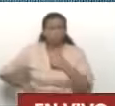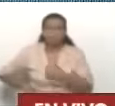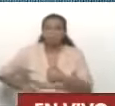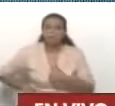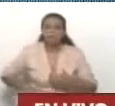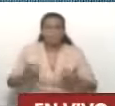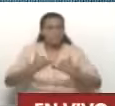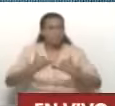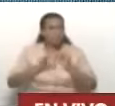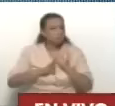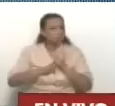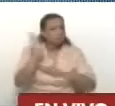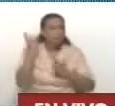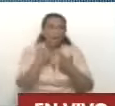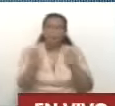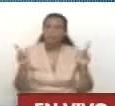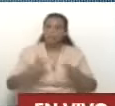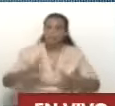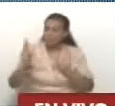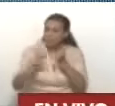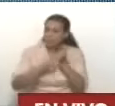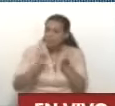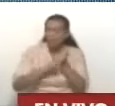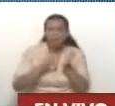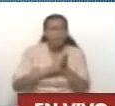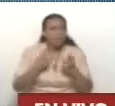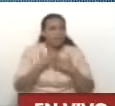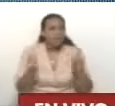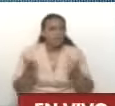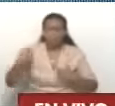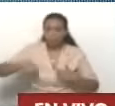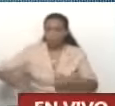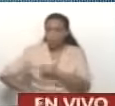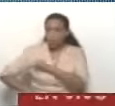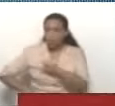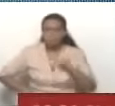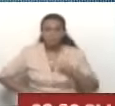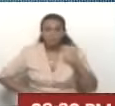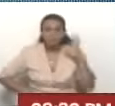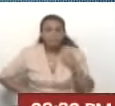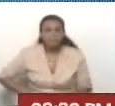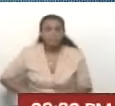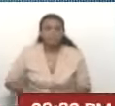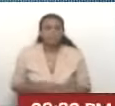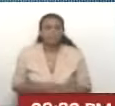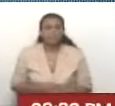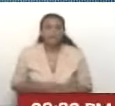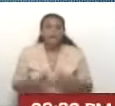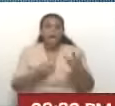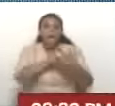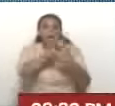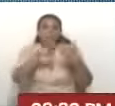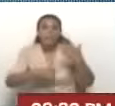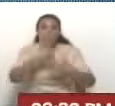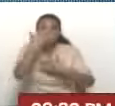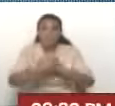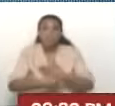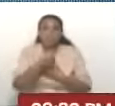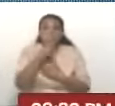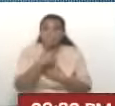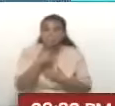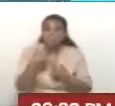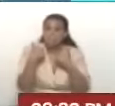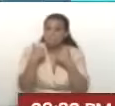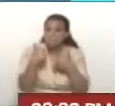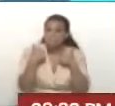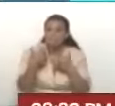su emancipación y para su verdadera libertad e independencia. Claro, hay tres proyectos bien bonitos. Estuvimos hablando